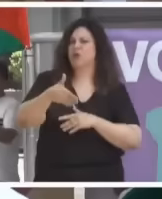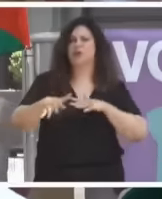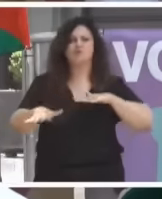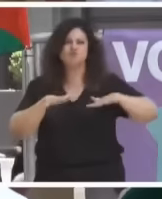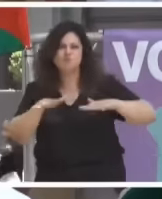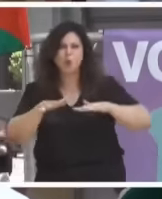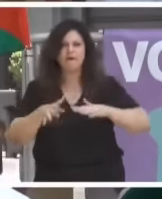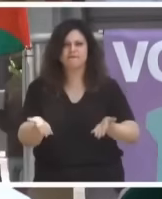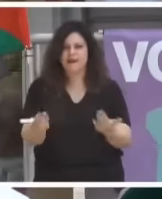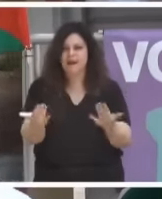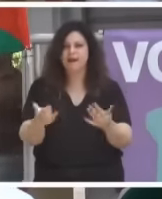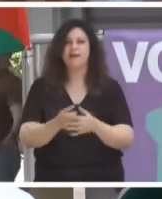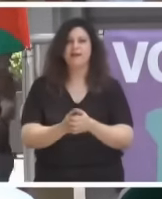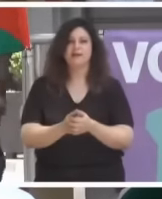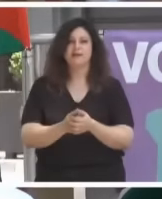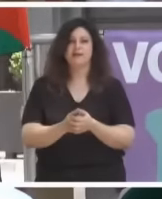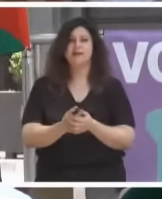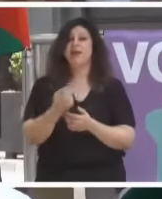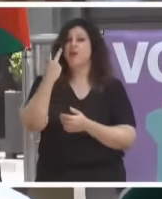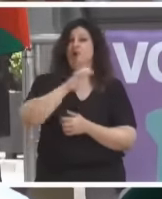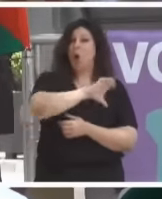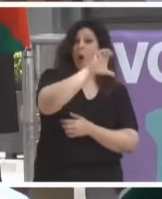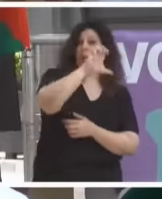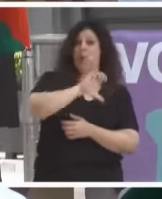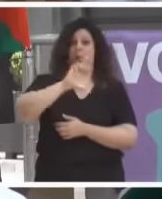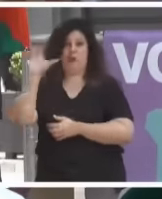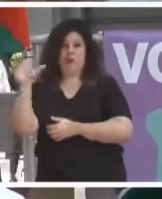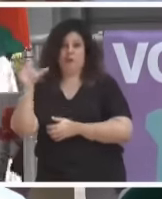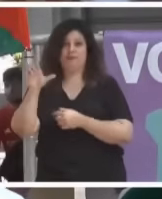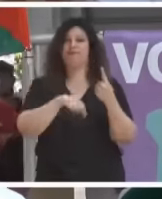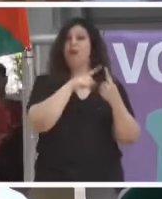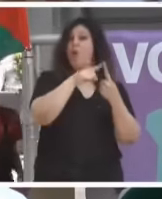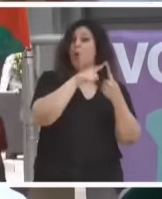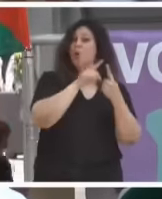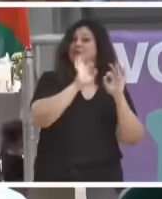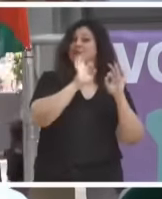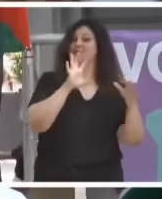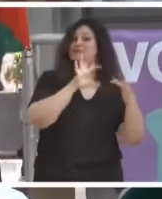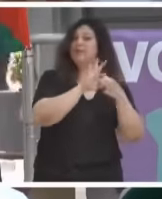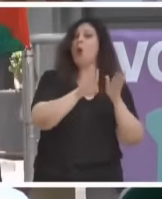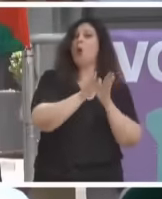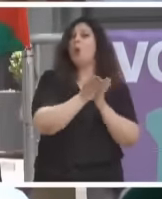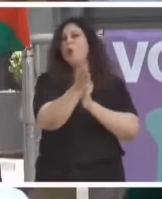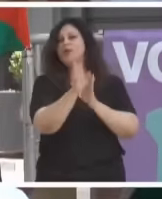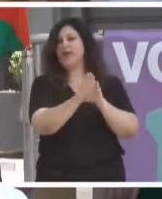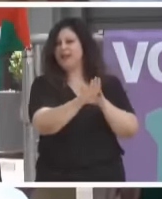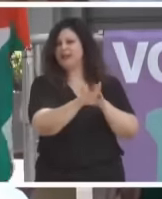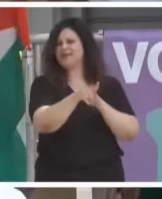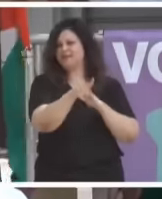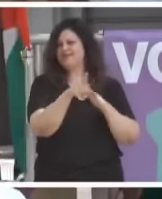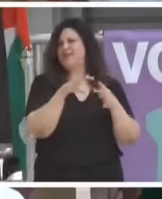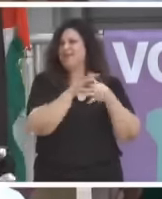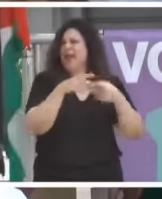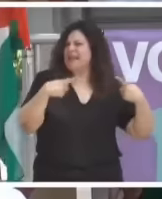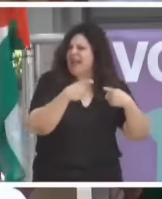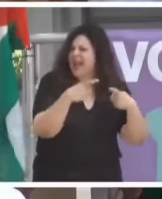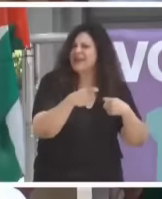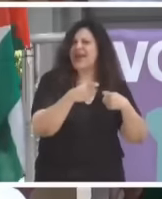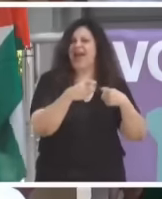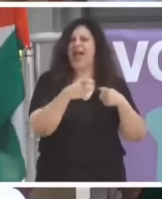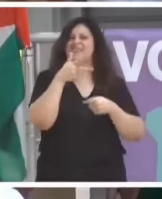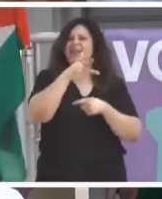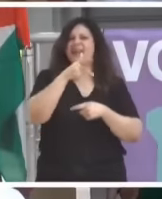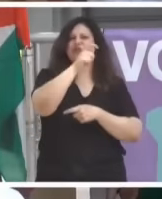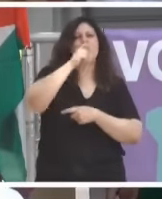movilizarse. Tenemos dos Europas, la Europa de la ultraderecha, la de la guerra, la que pisotea los